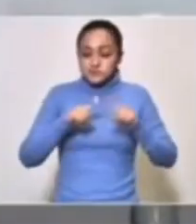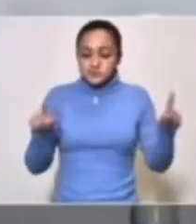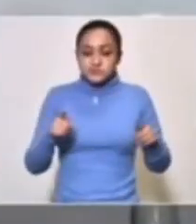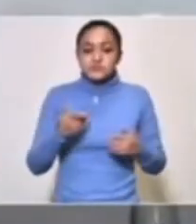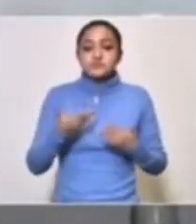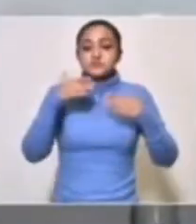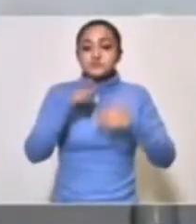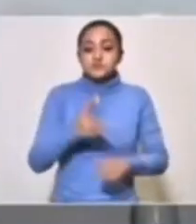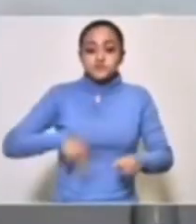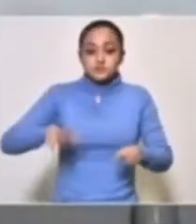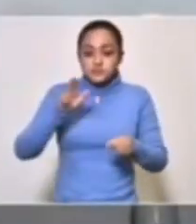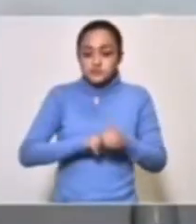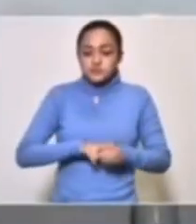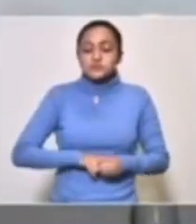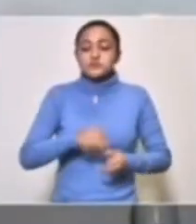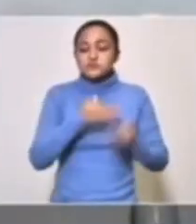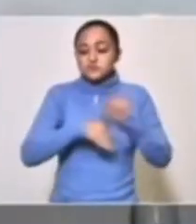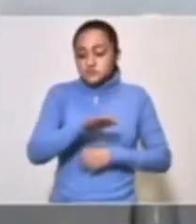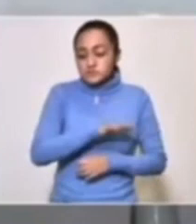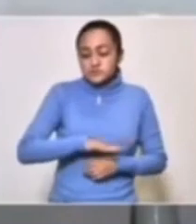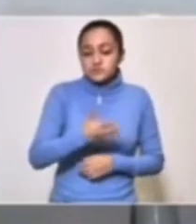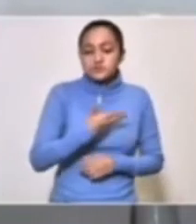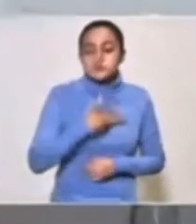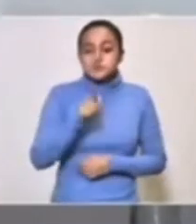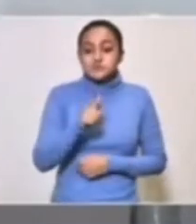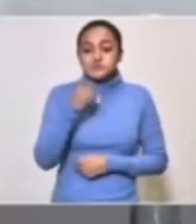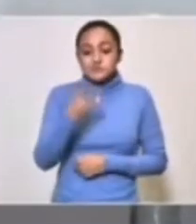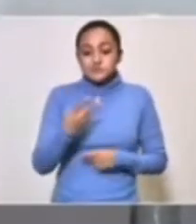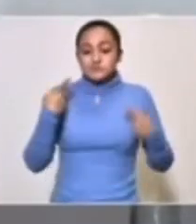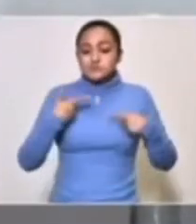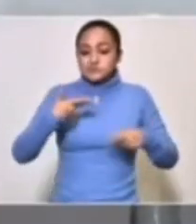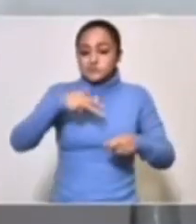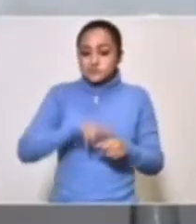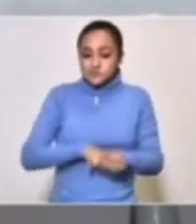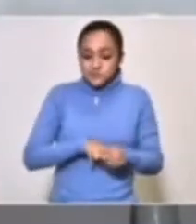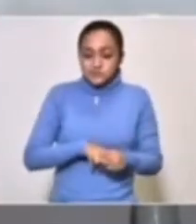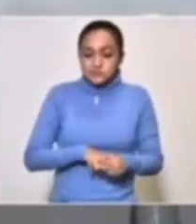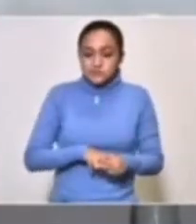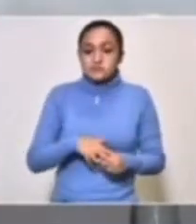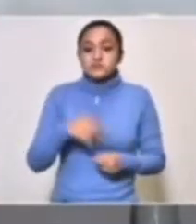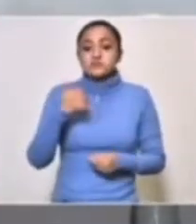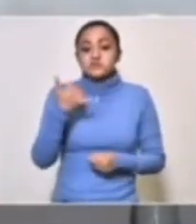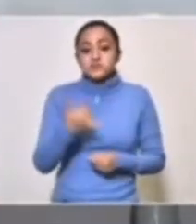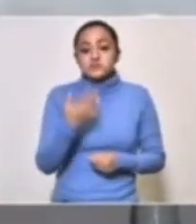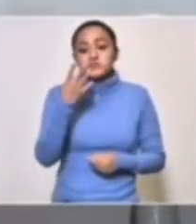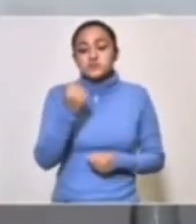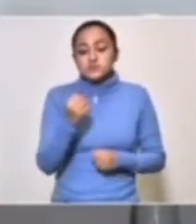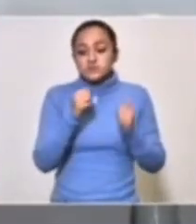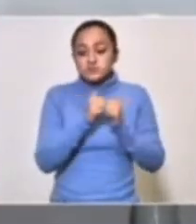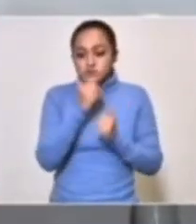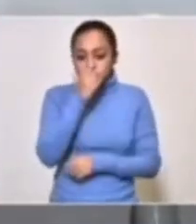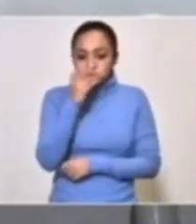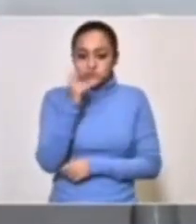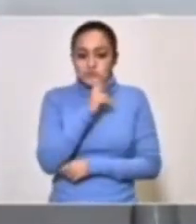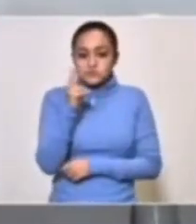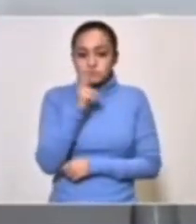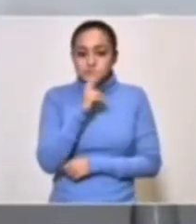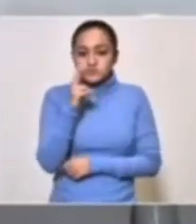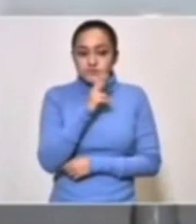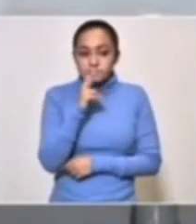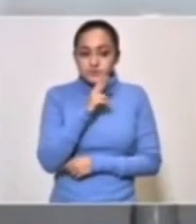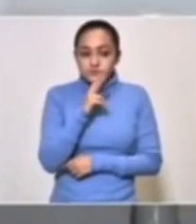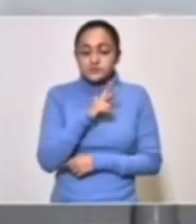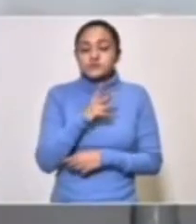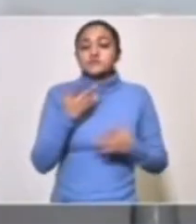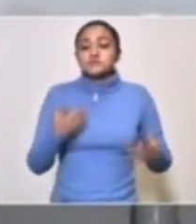En lo que respecta a la hospitalización en todo el sector, tenemos 75 pacientes hospitalizados, 9 de ellos con ventilación mecánica